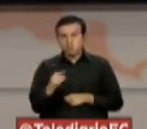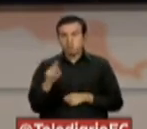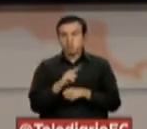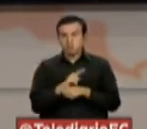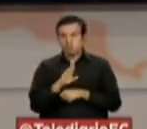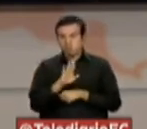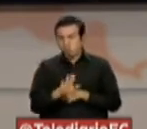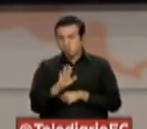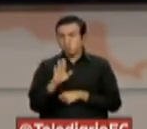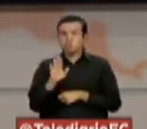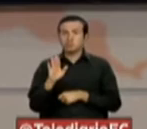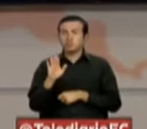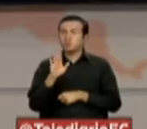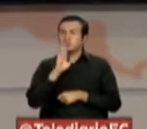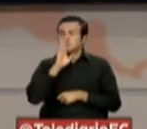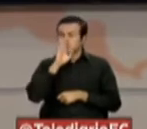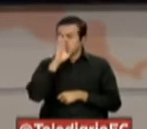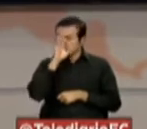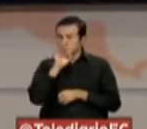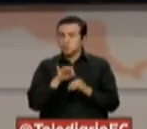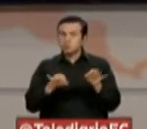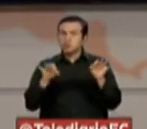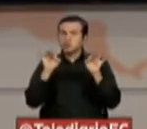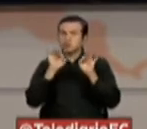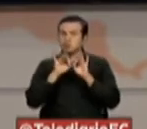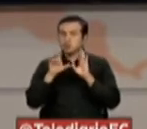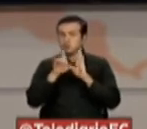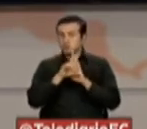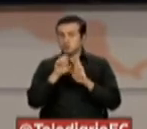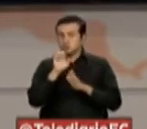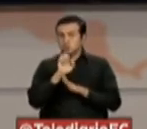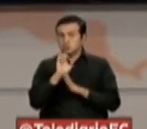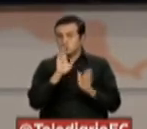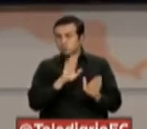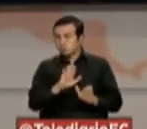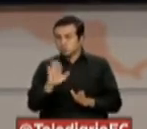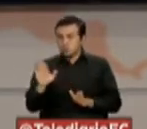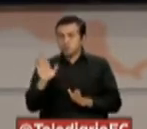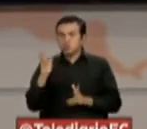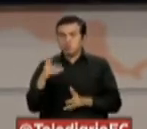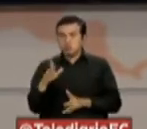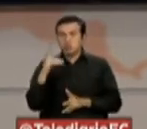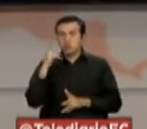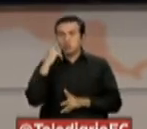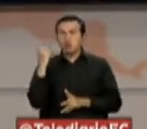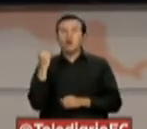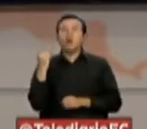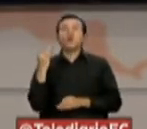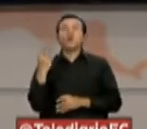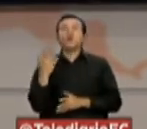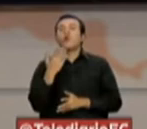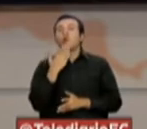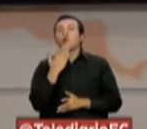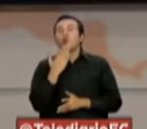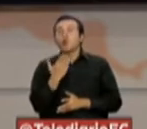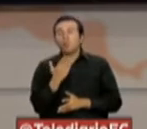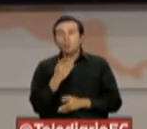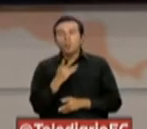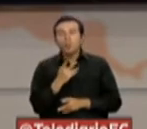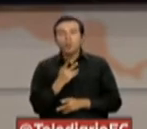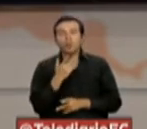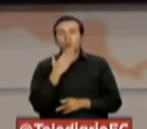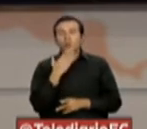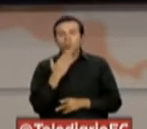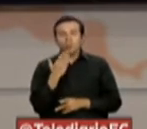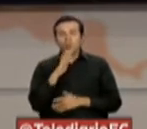o explotación, siempre y cuando, conforme la legislación nacional, se establezcan las condiciones para